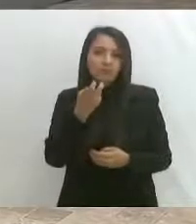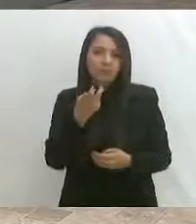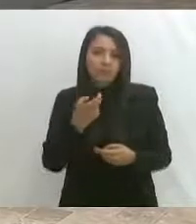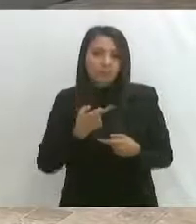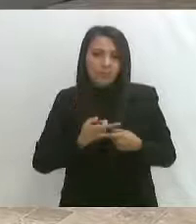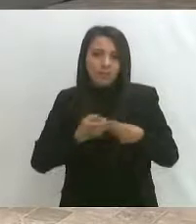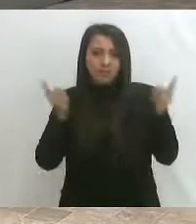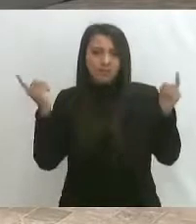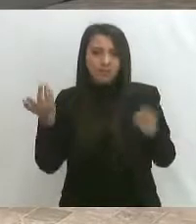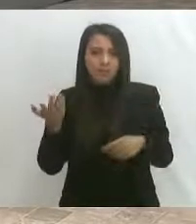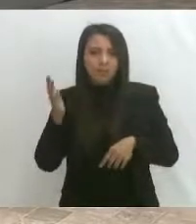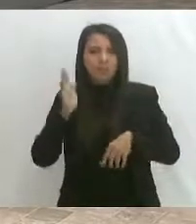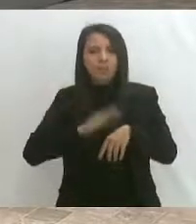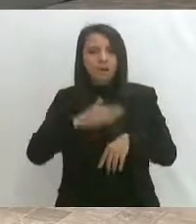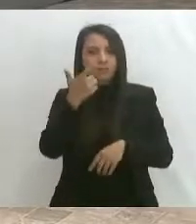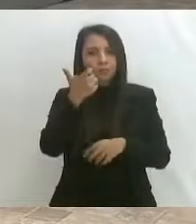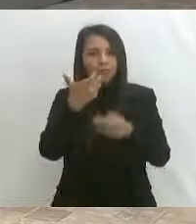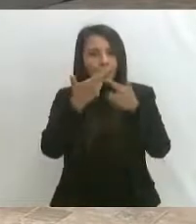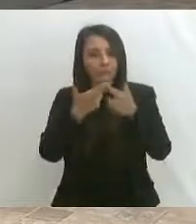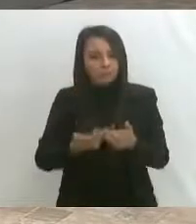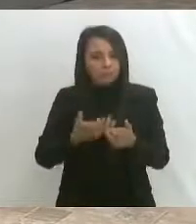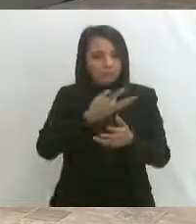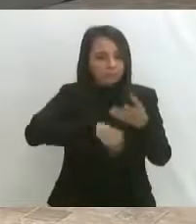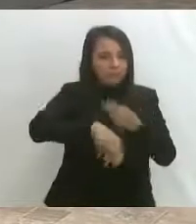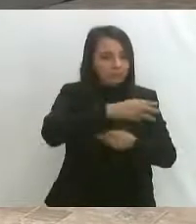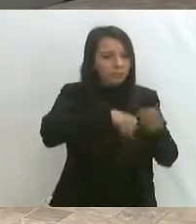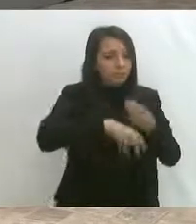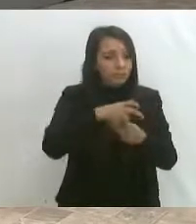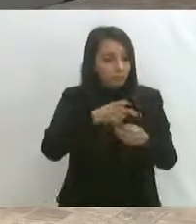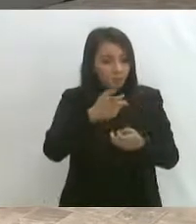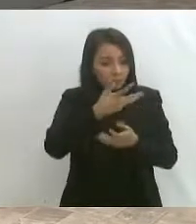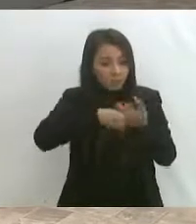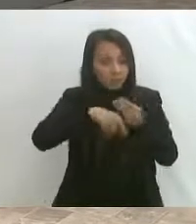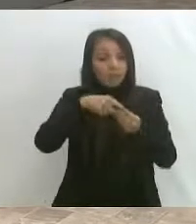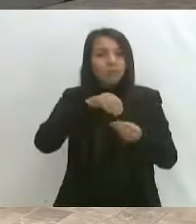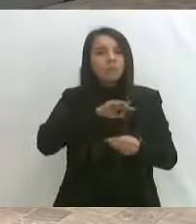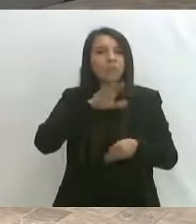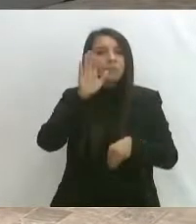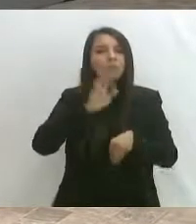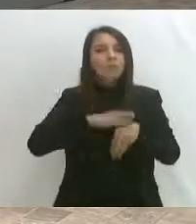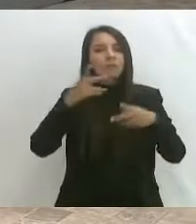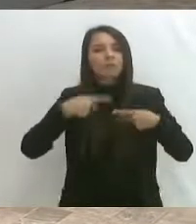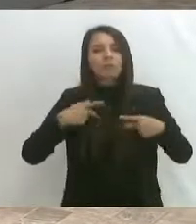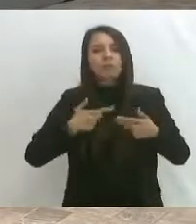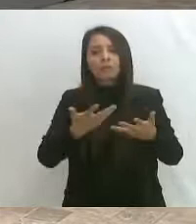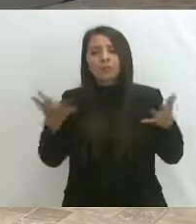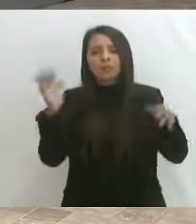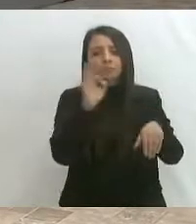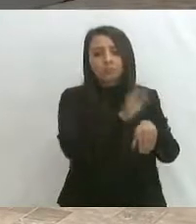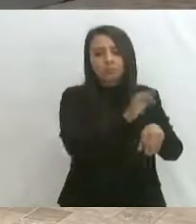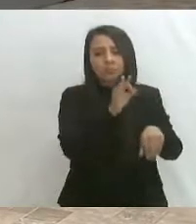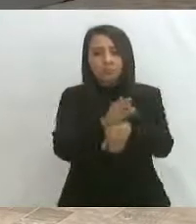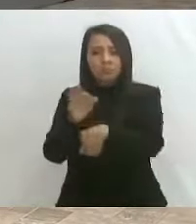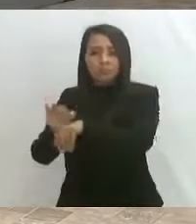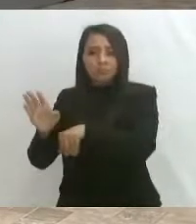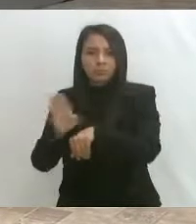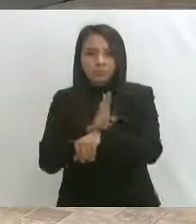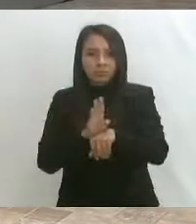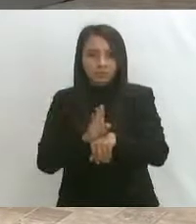tener más presupuesto y poder beneficiar a más gente. Aquí está el ejemplo